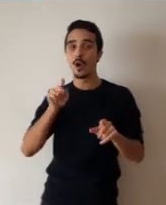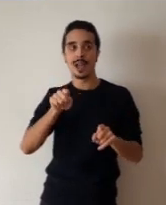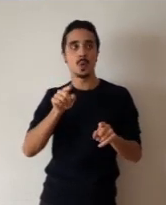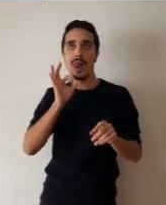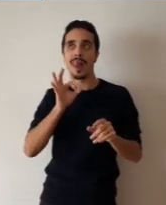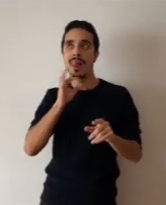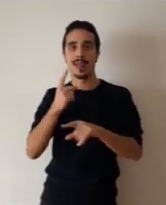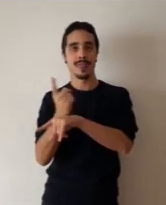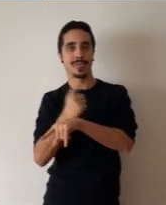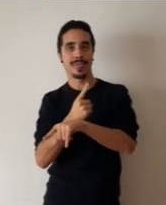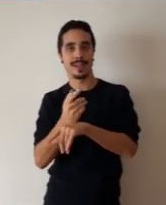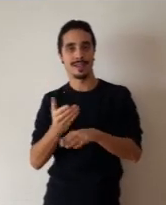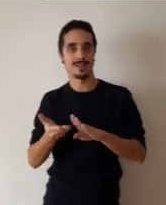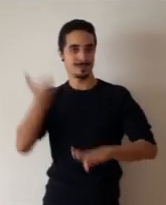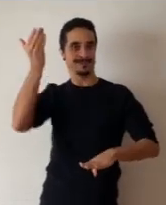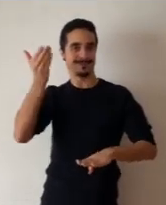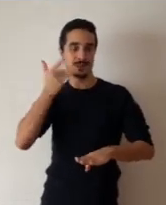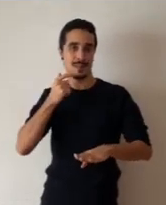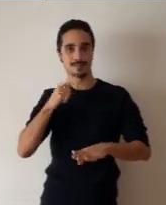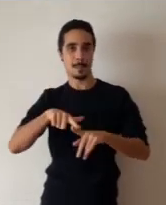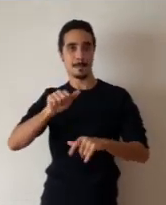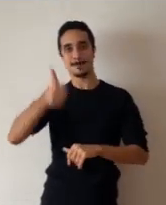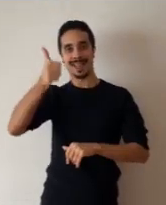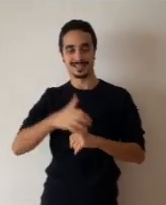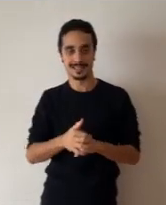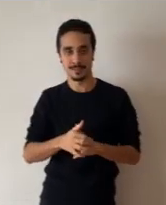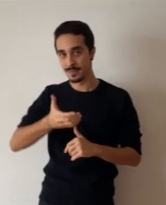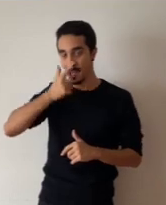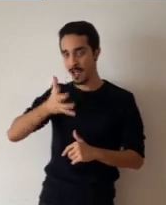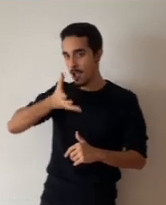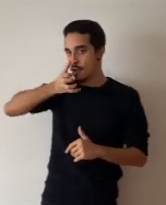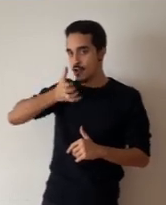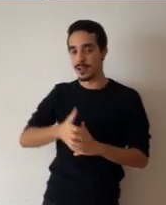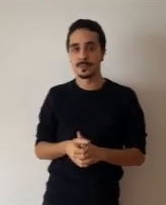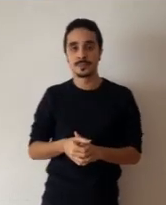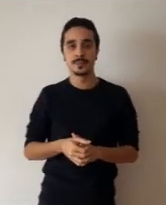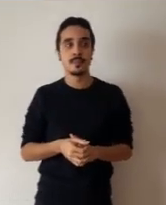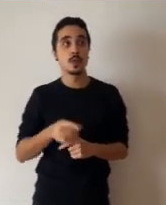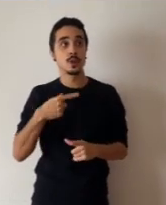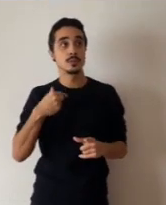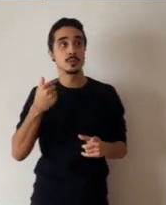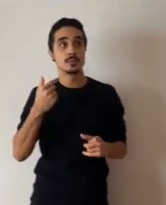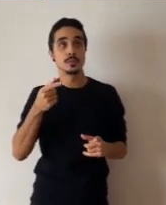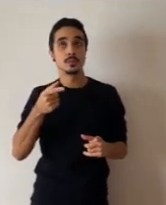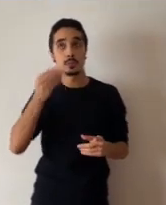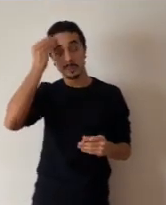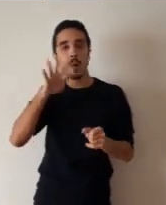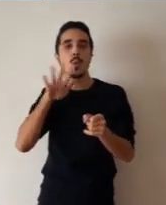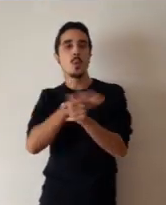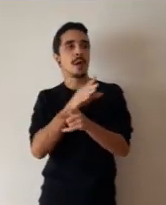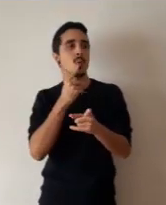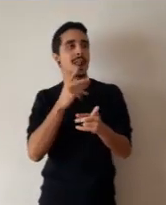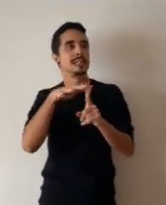pero que su tiempo de acción es algo superior a las otras que tenemos, con lo cual pues era una insulina